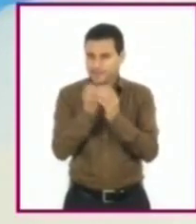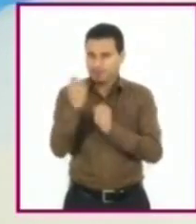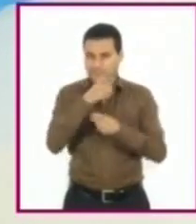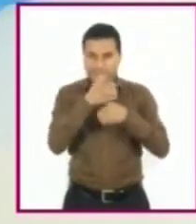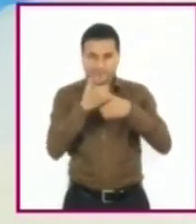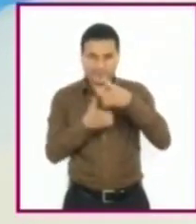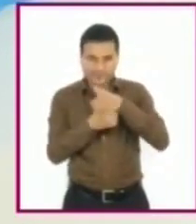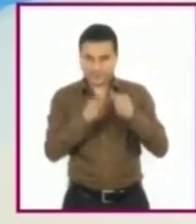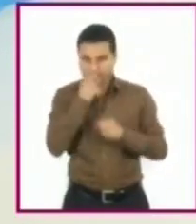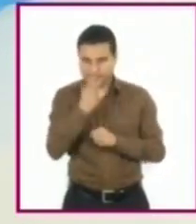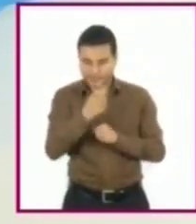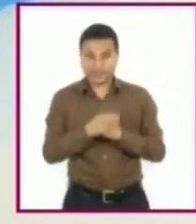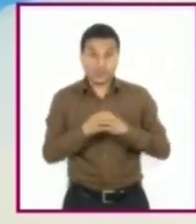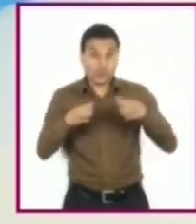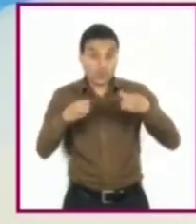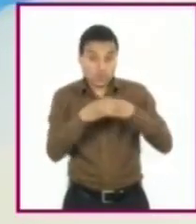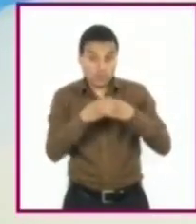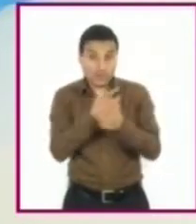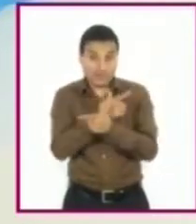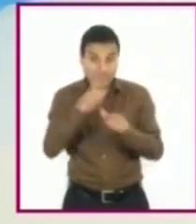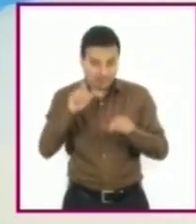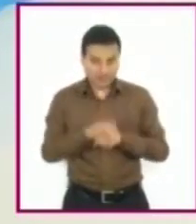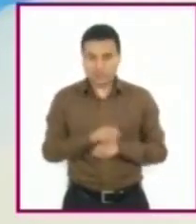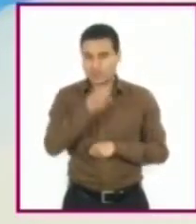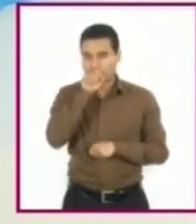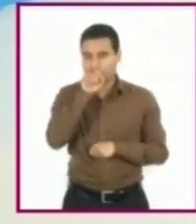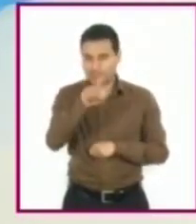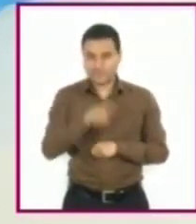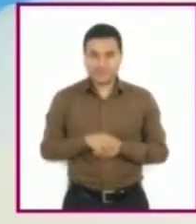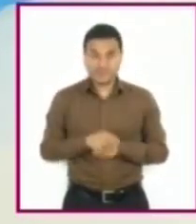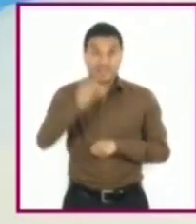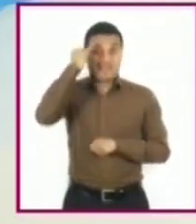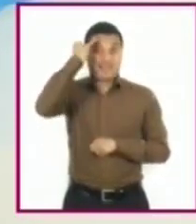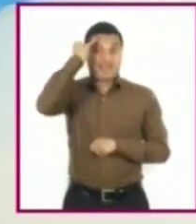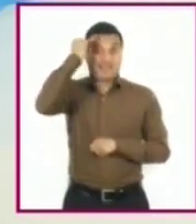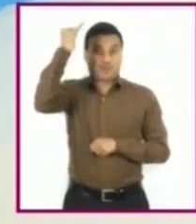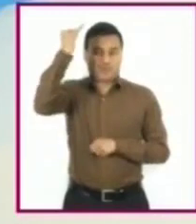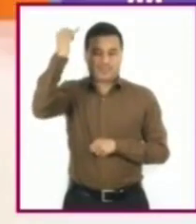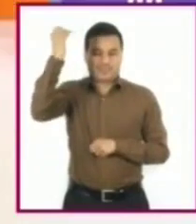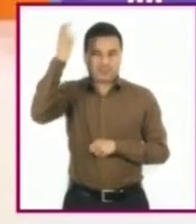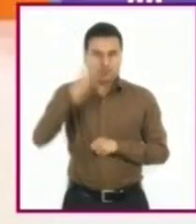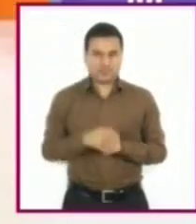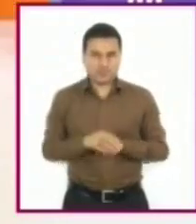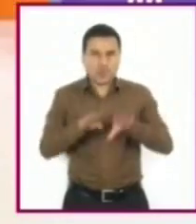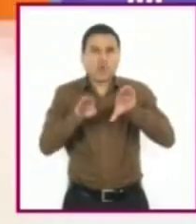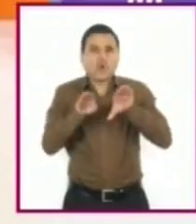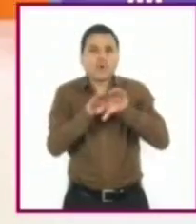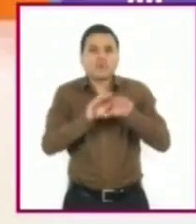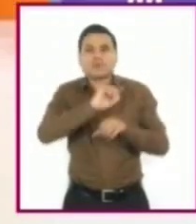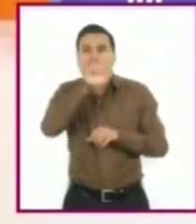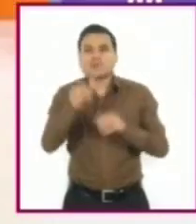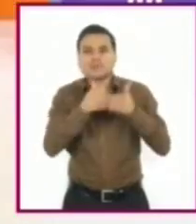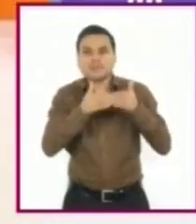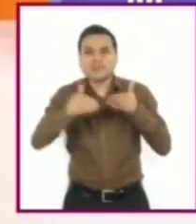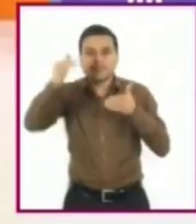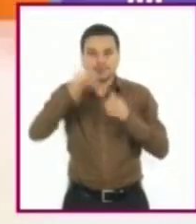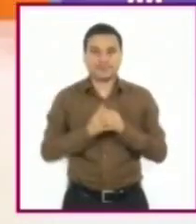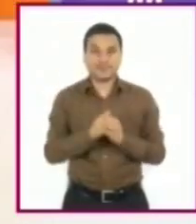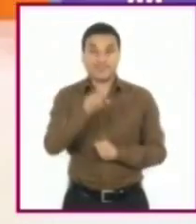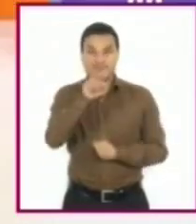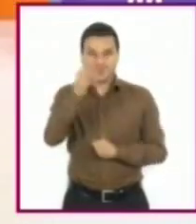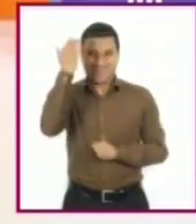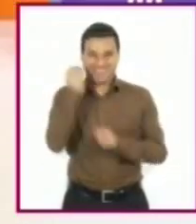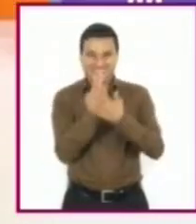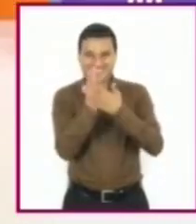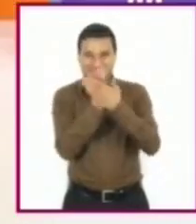el liberalismo y la Ilustración, y cómo influyeron en la Revolución Francesa. Te puedes apoyar en la línea de